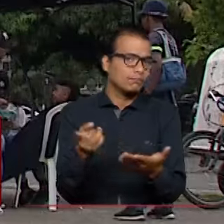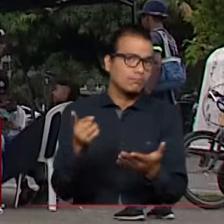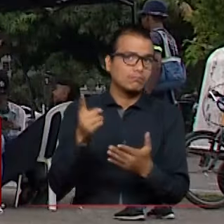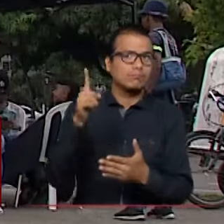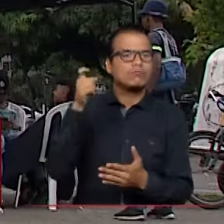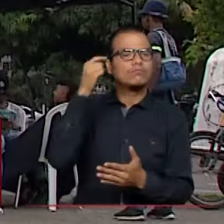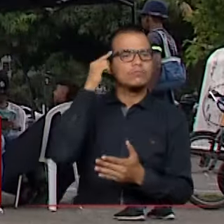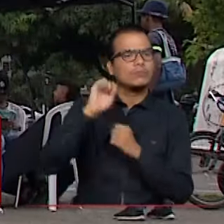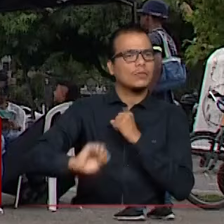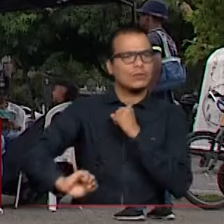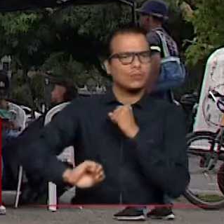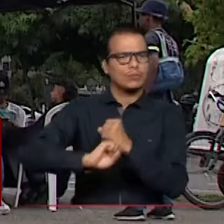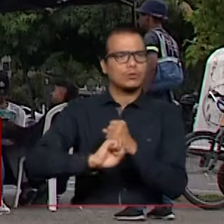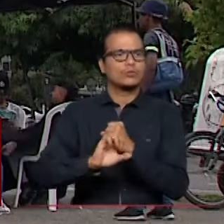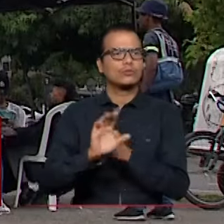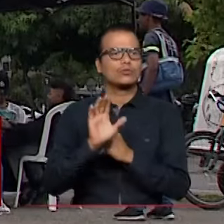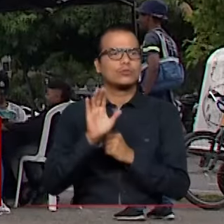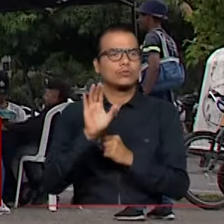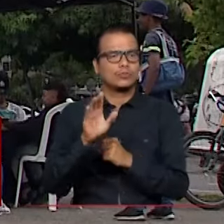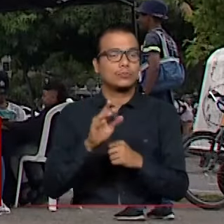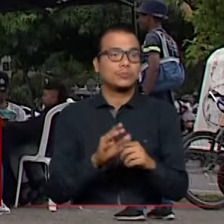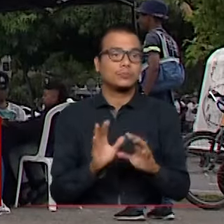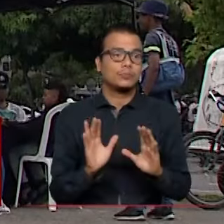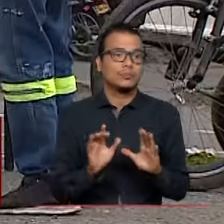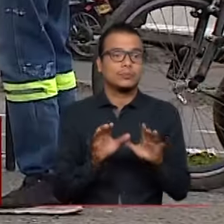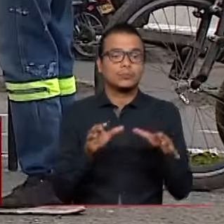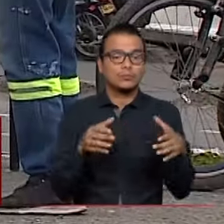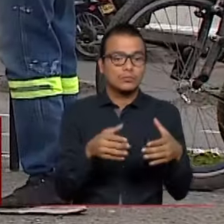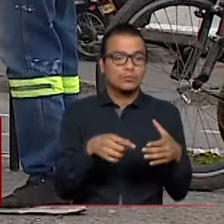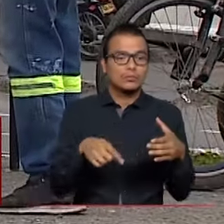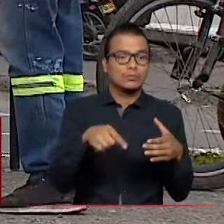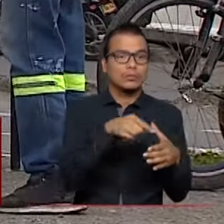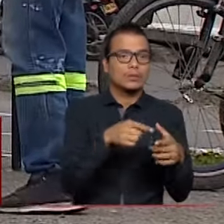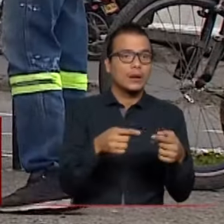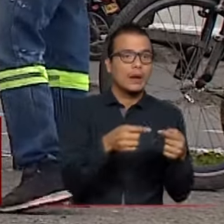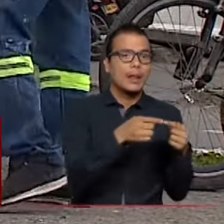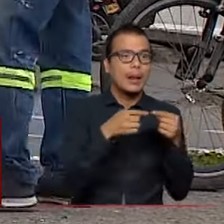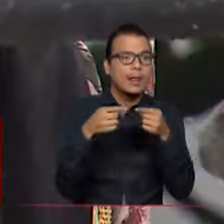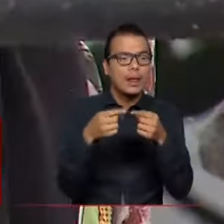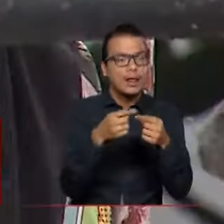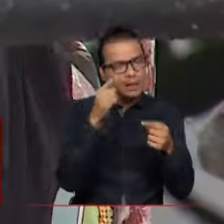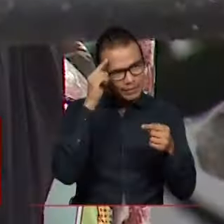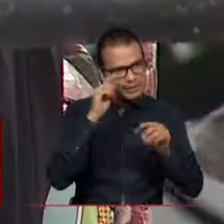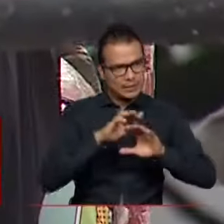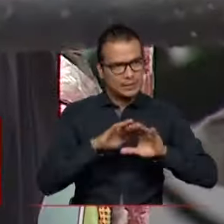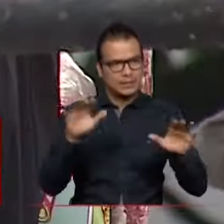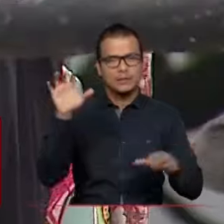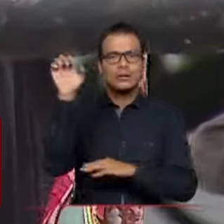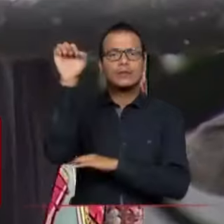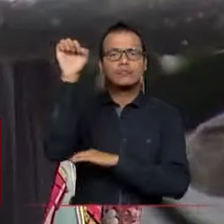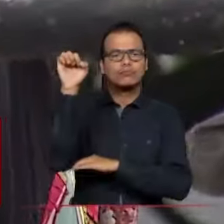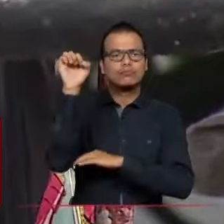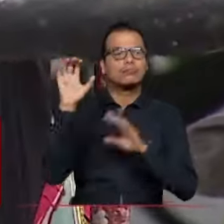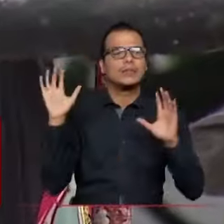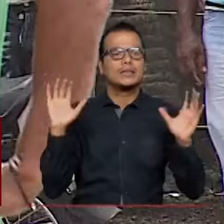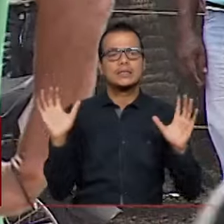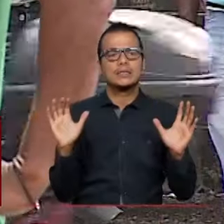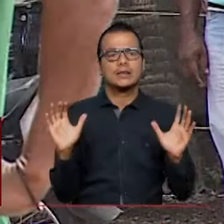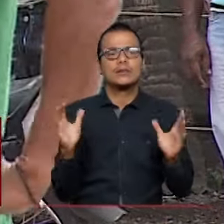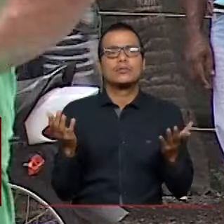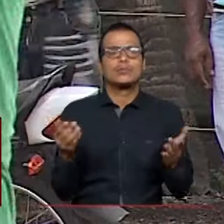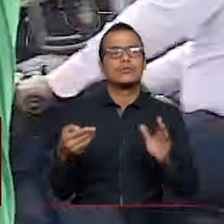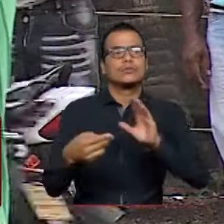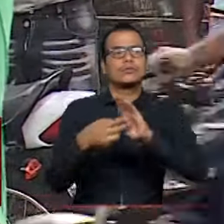colabore. Pero en esta zona debaten de manera permanente, porque no se trata solo de una mano como símbolo, es todo